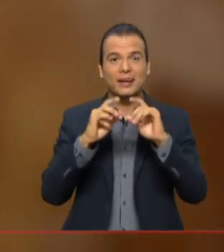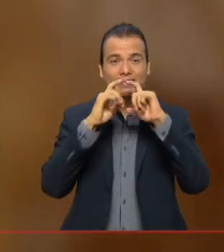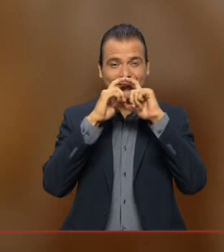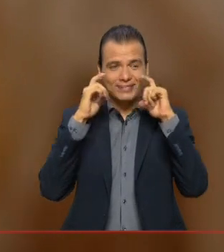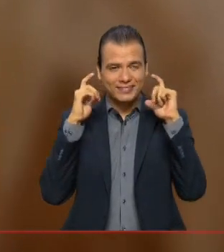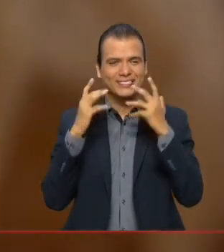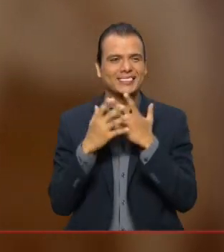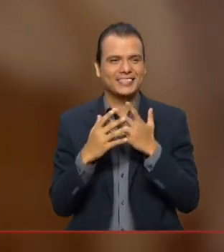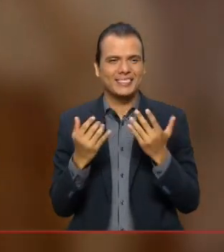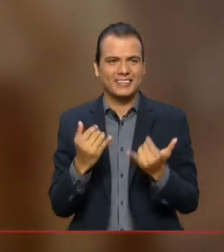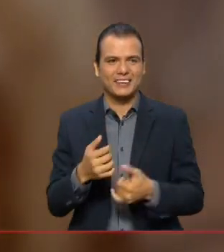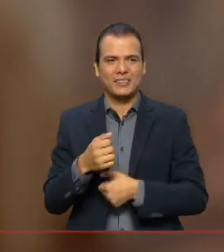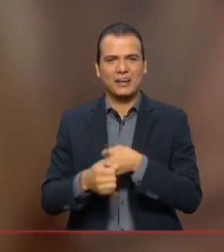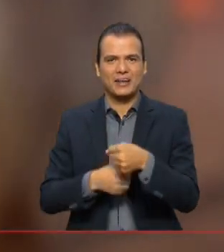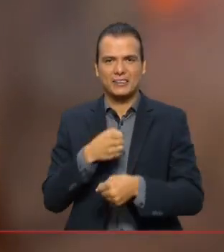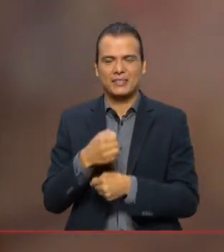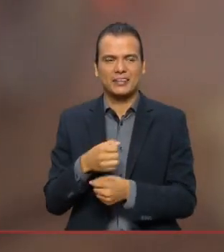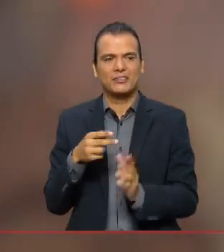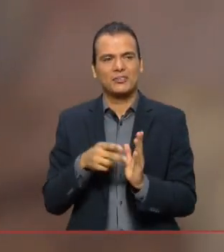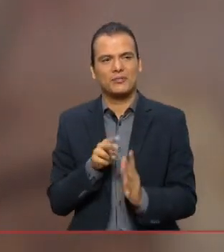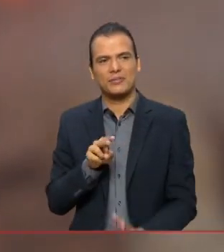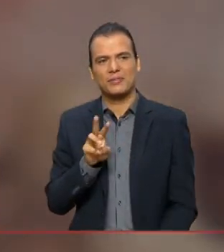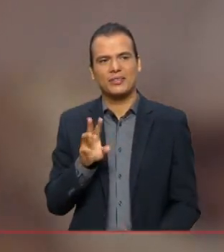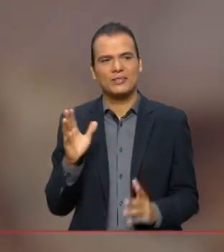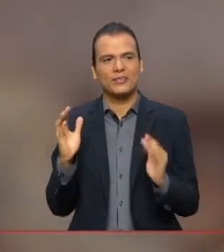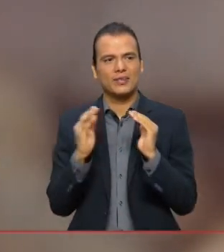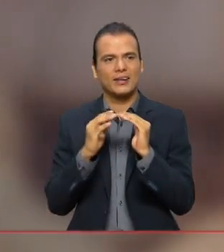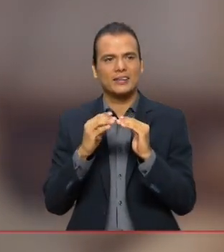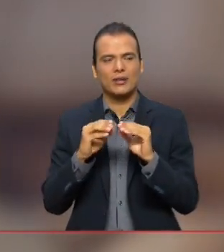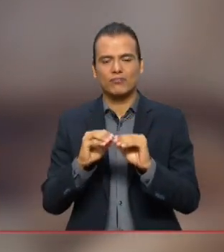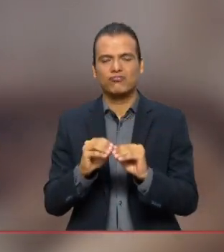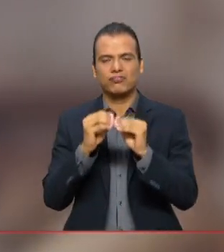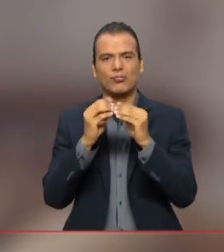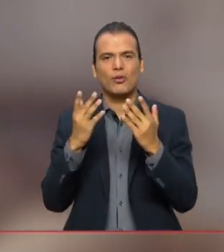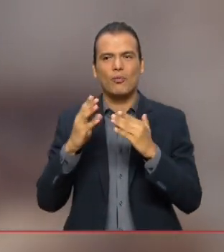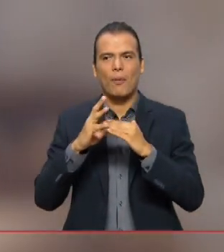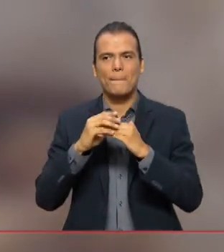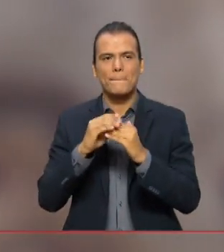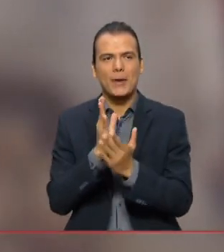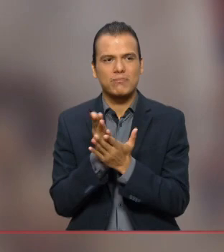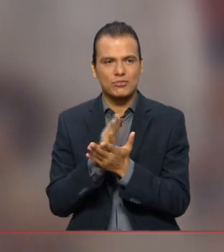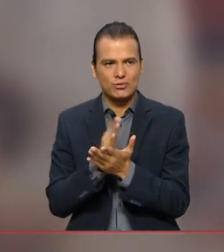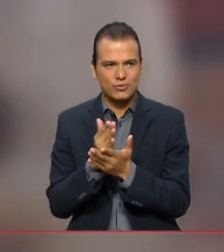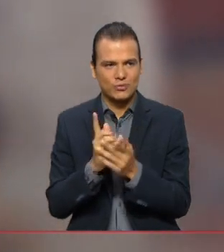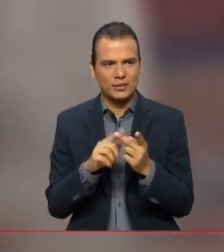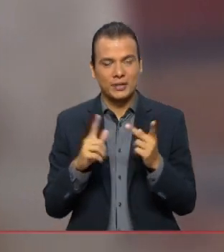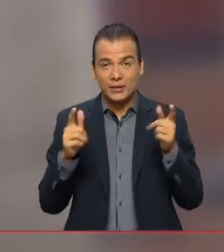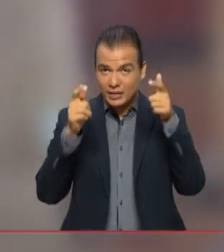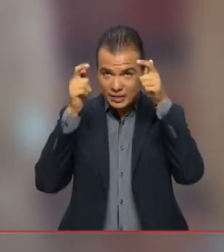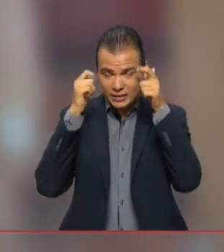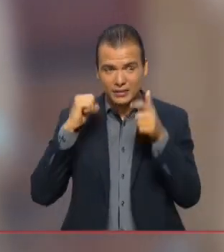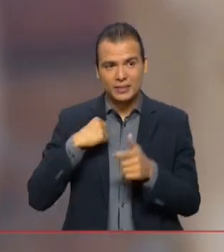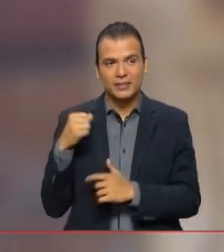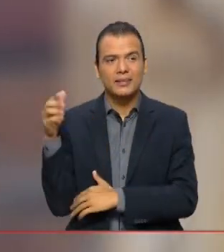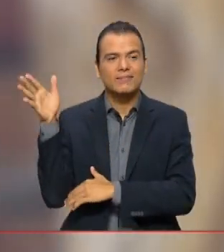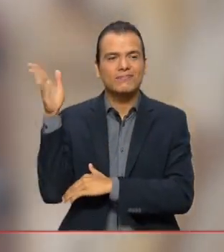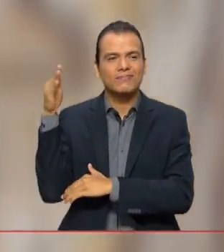año tiene la casa que la hice con pan de yuca. Y los Reyes Magos, una